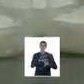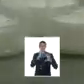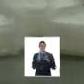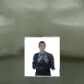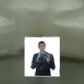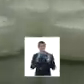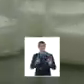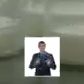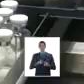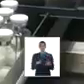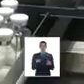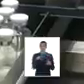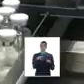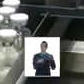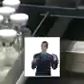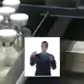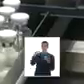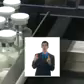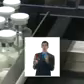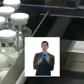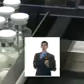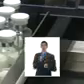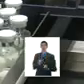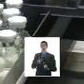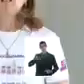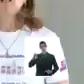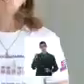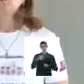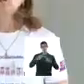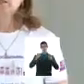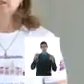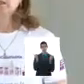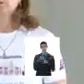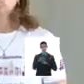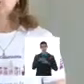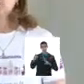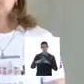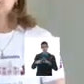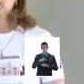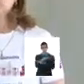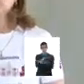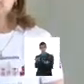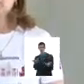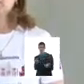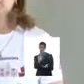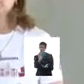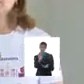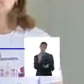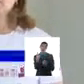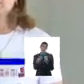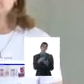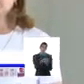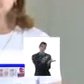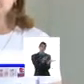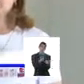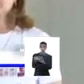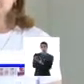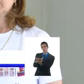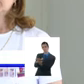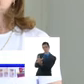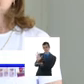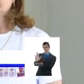algunos renglones, aunque sin satisfacer toda la demanda. La industria tiene por más de 20 años 6 empresas mixtas en el